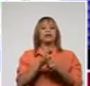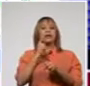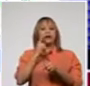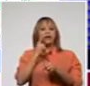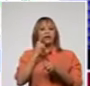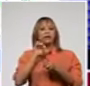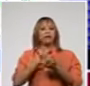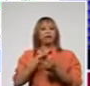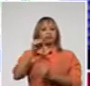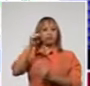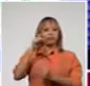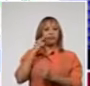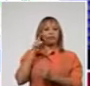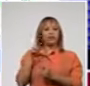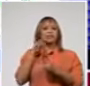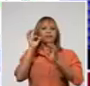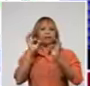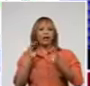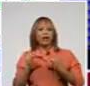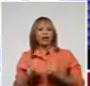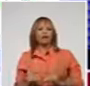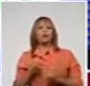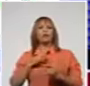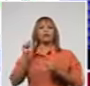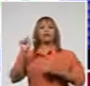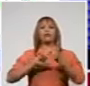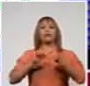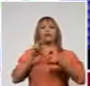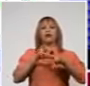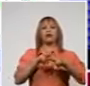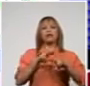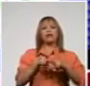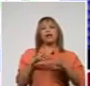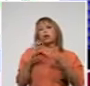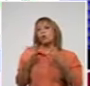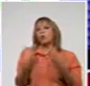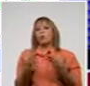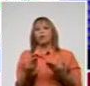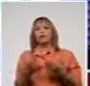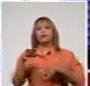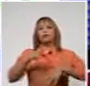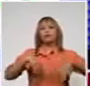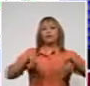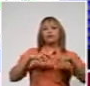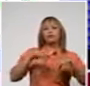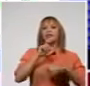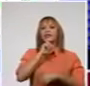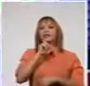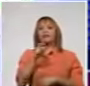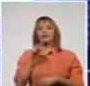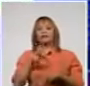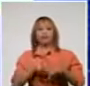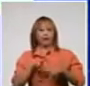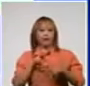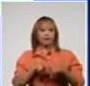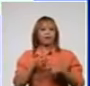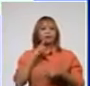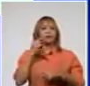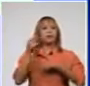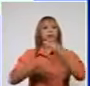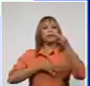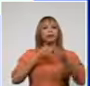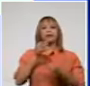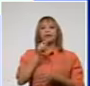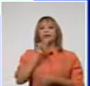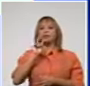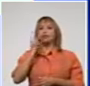evidencia cómo es el comportamiento en La Habana ahora mismo, cuáles son las situaciones más complejas que tiene en la capital. Lo comentaba el doctor Francisco Durán,